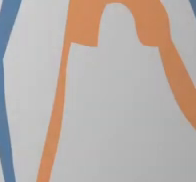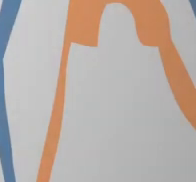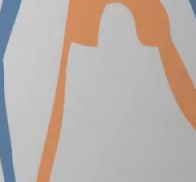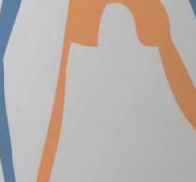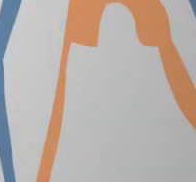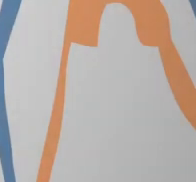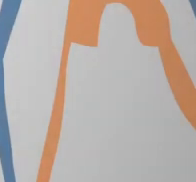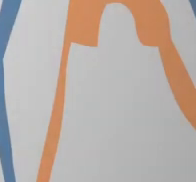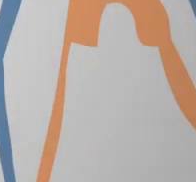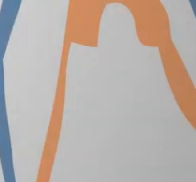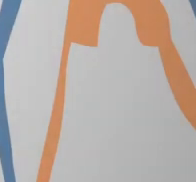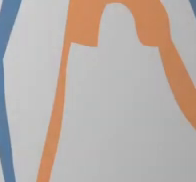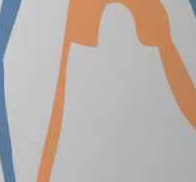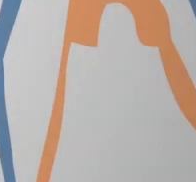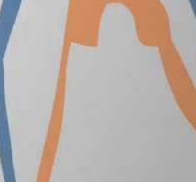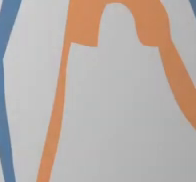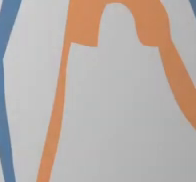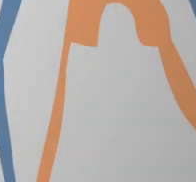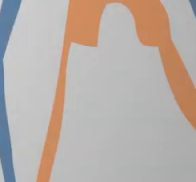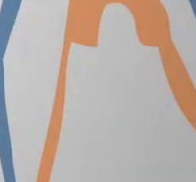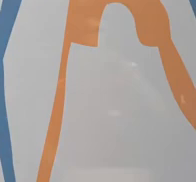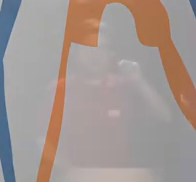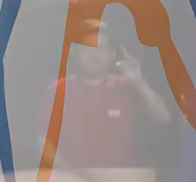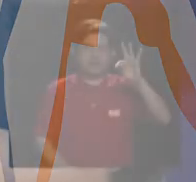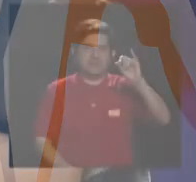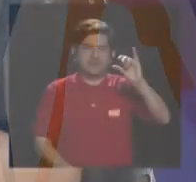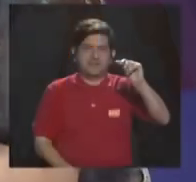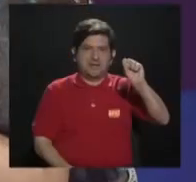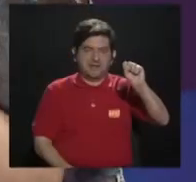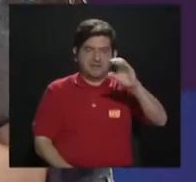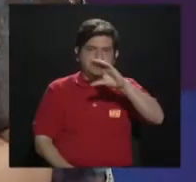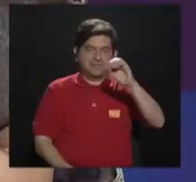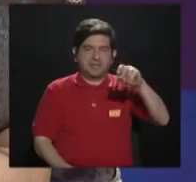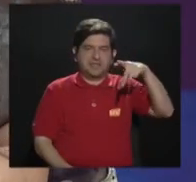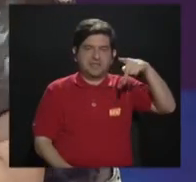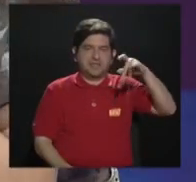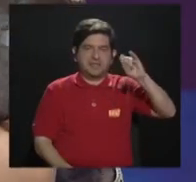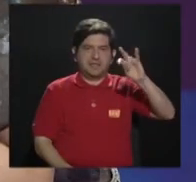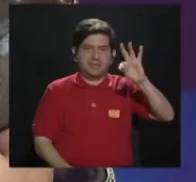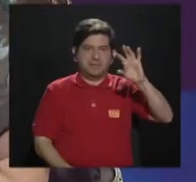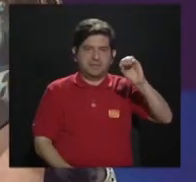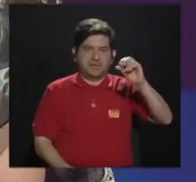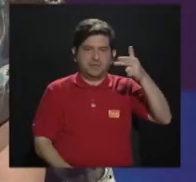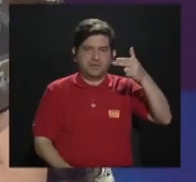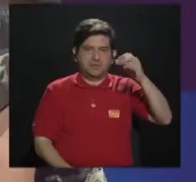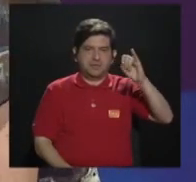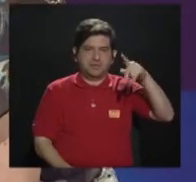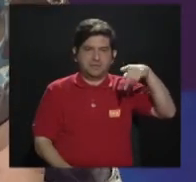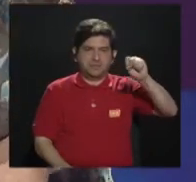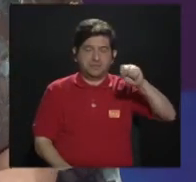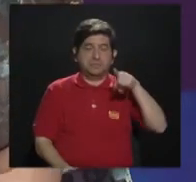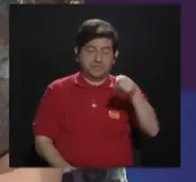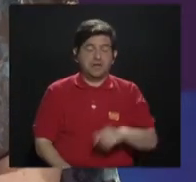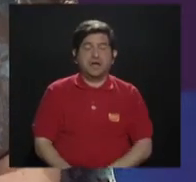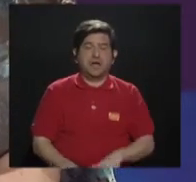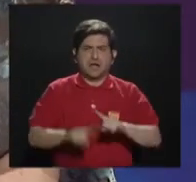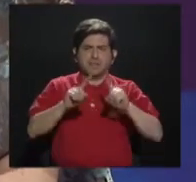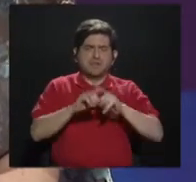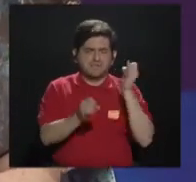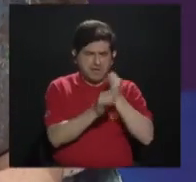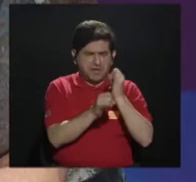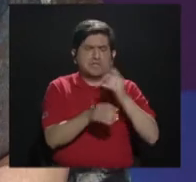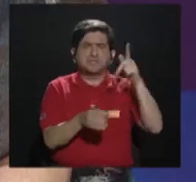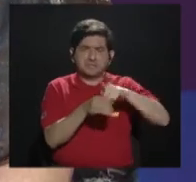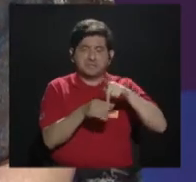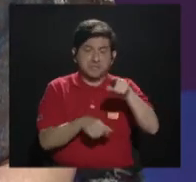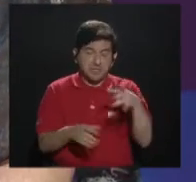En este proyecto de Pinticas y Pinto Chips participaron diferentes instancias. Eso fue una experiencia de articulación